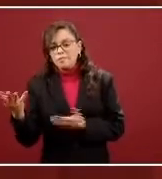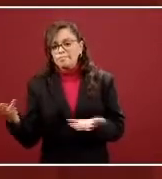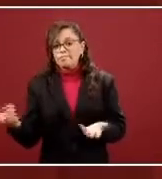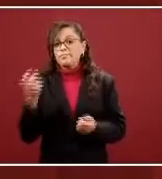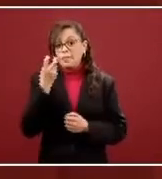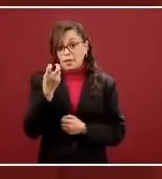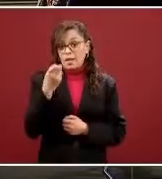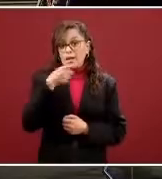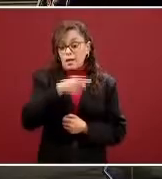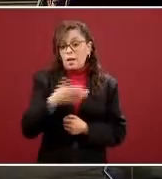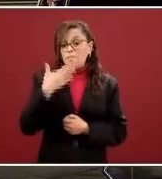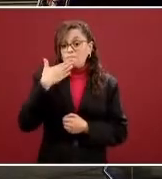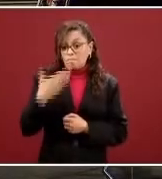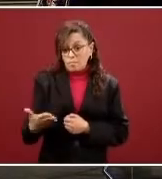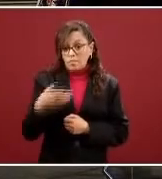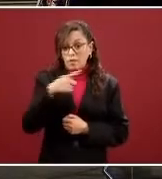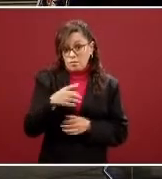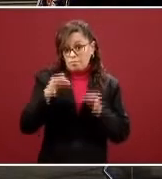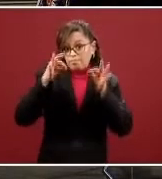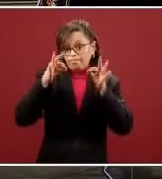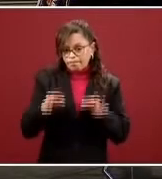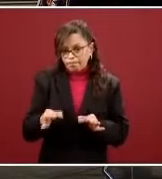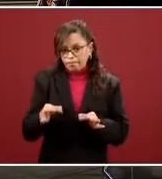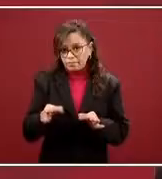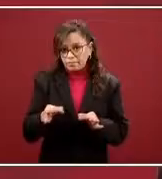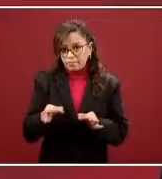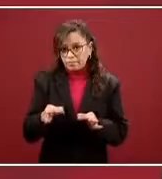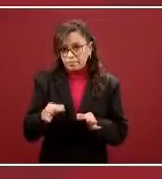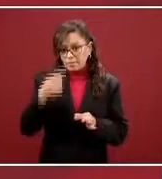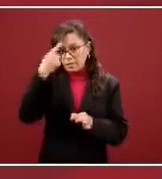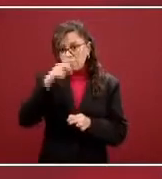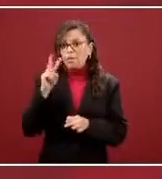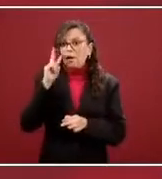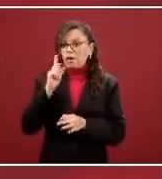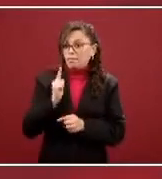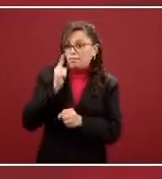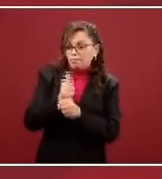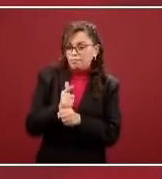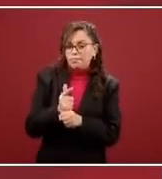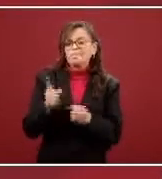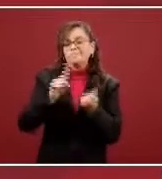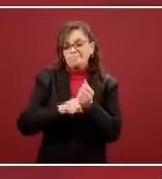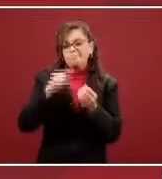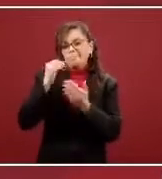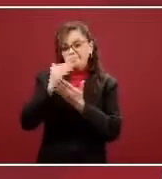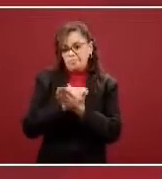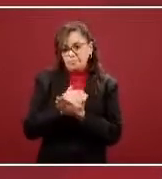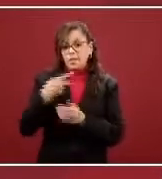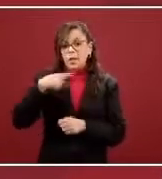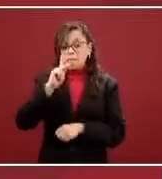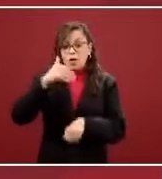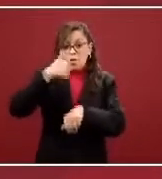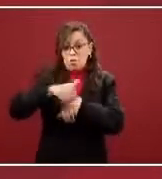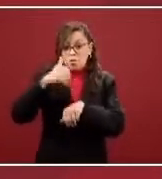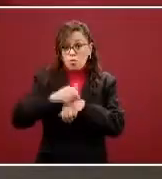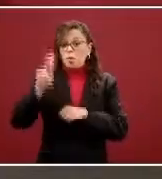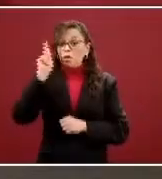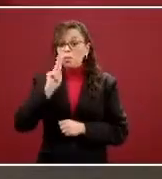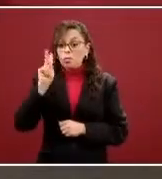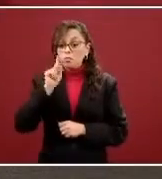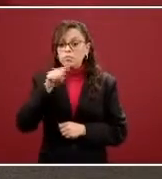de las reacciones es menor. Pero si lo vemos en número de pruebas, estas 120,000 reacciones alcanzan